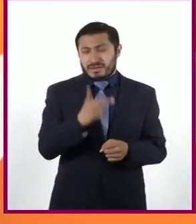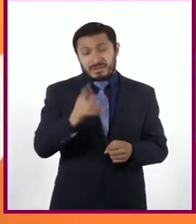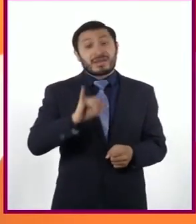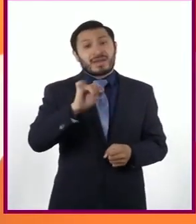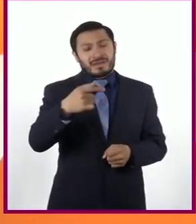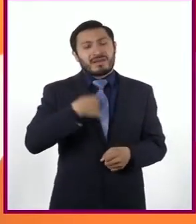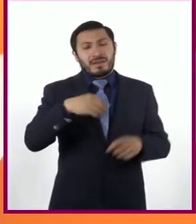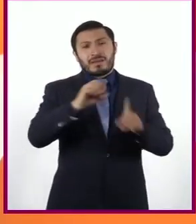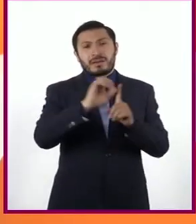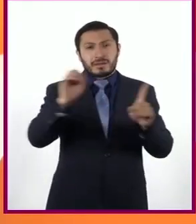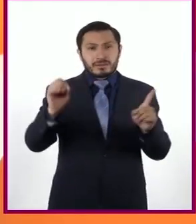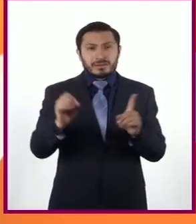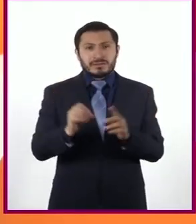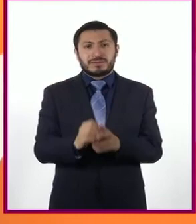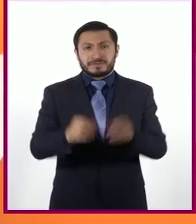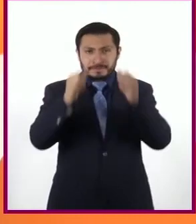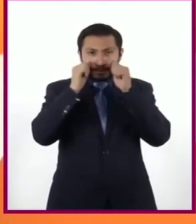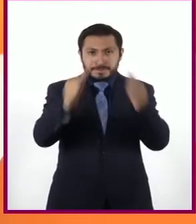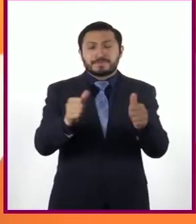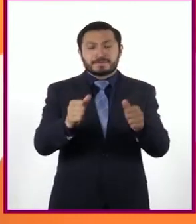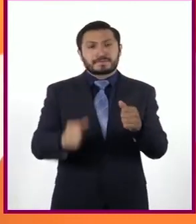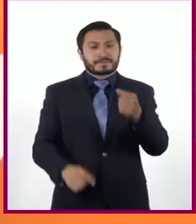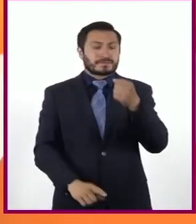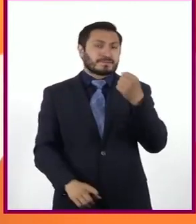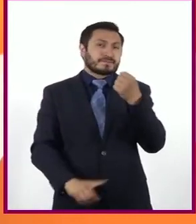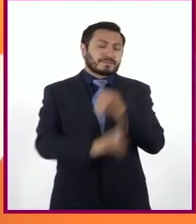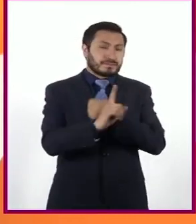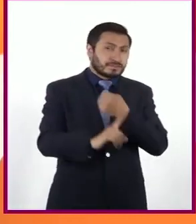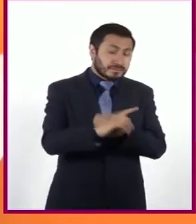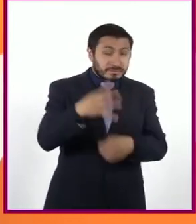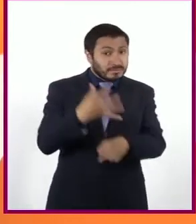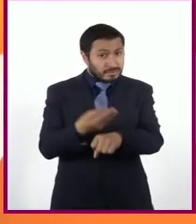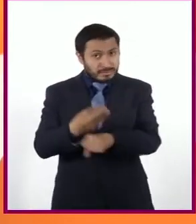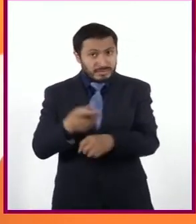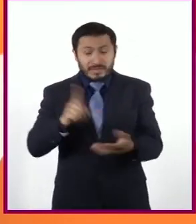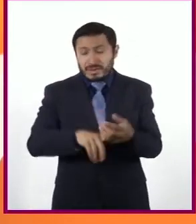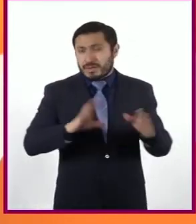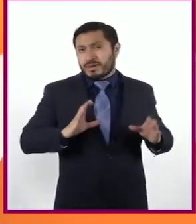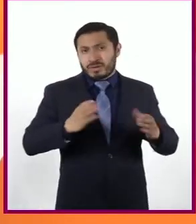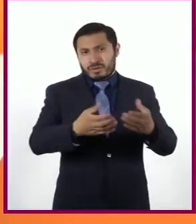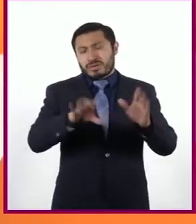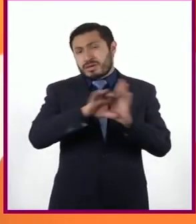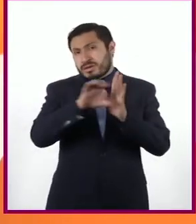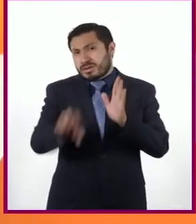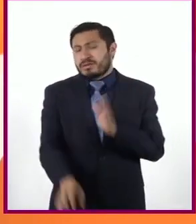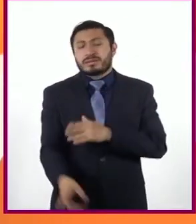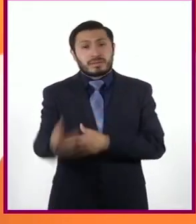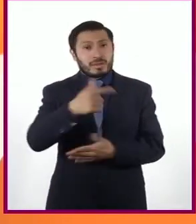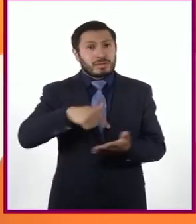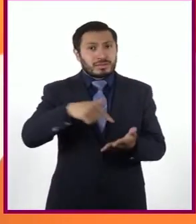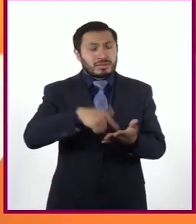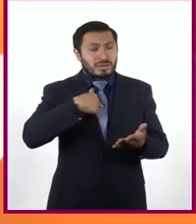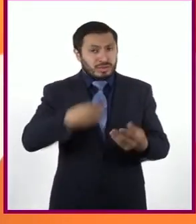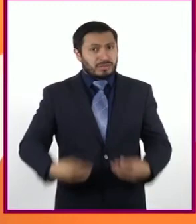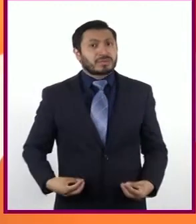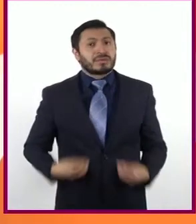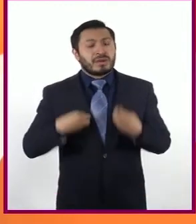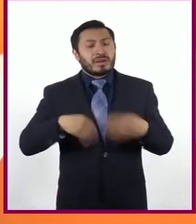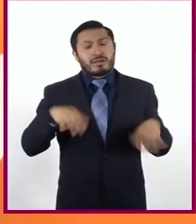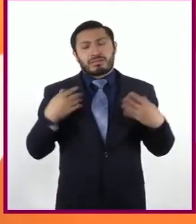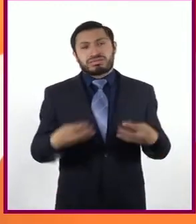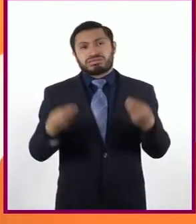me he organizado para atender o solucionar necesidades colectivas, como por ejemplo, en el lugar donde vivo hay